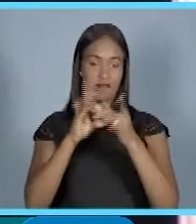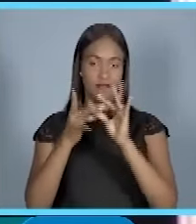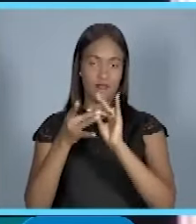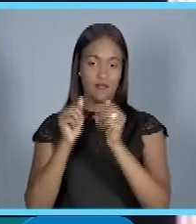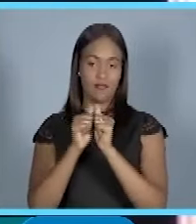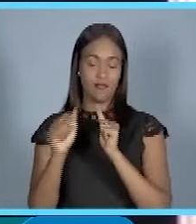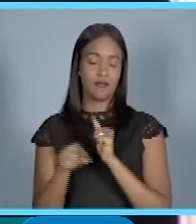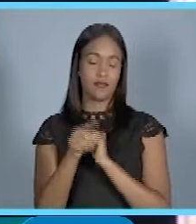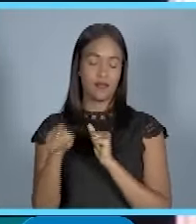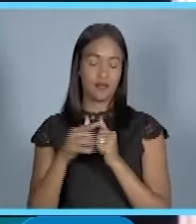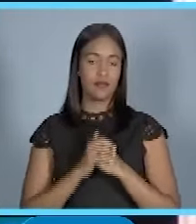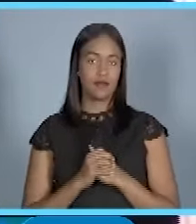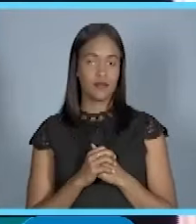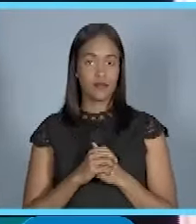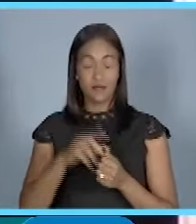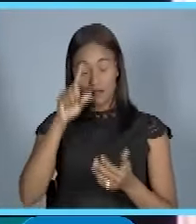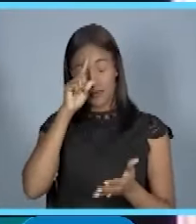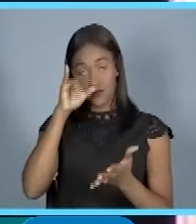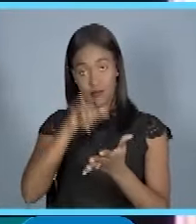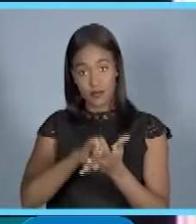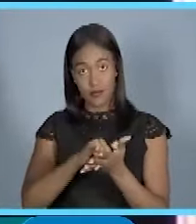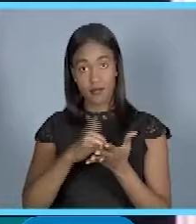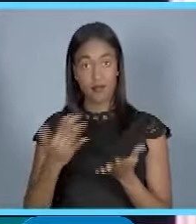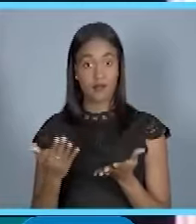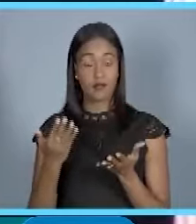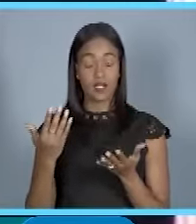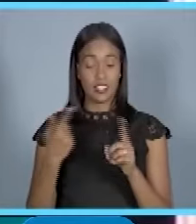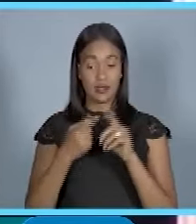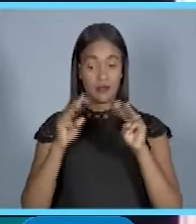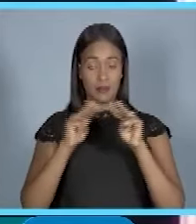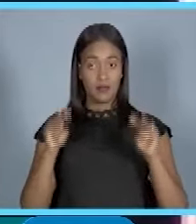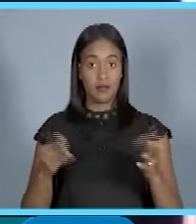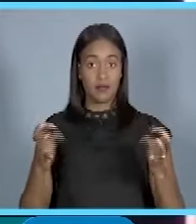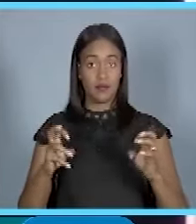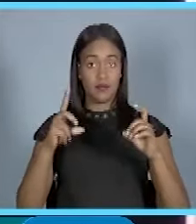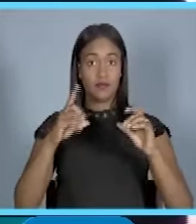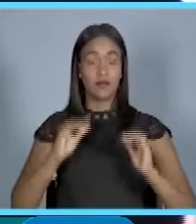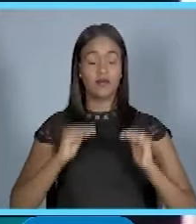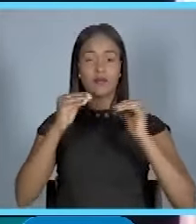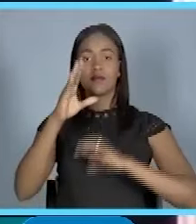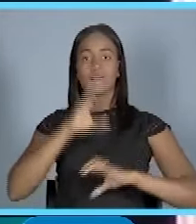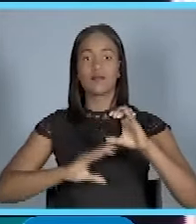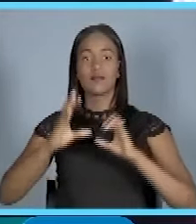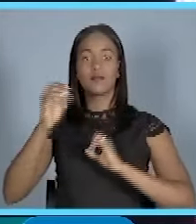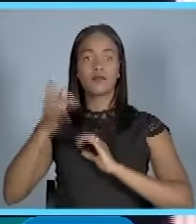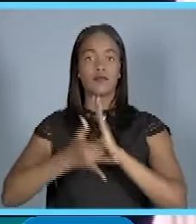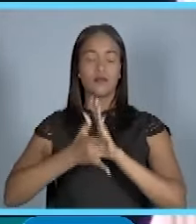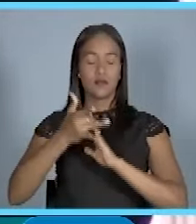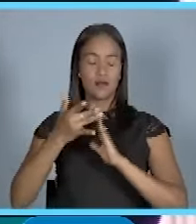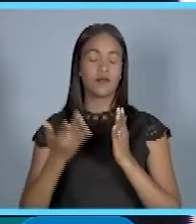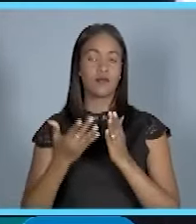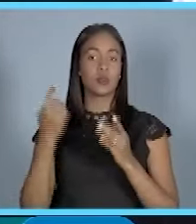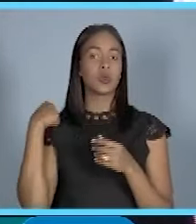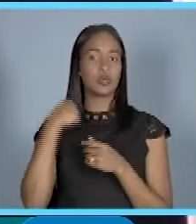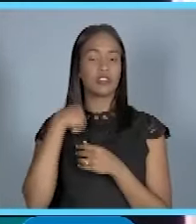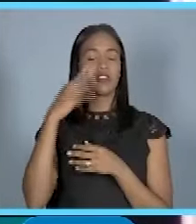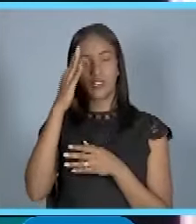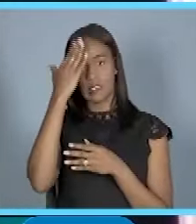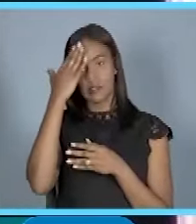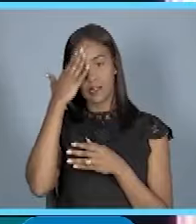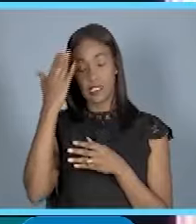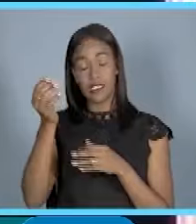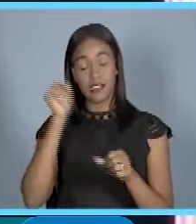ellos. Y por eso, desde el Ministerio de Educación Superior, Ciencia y Tecnología, entendemos que